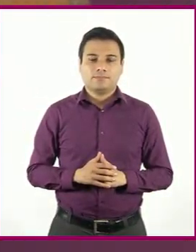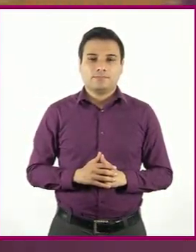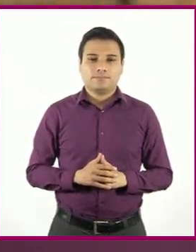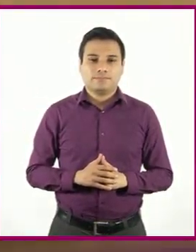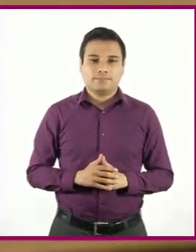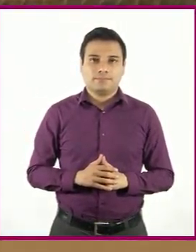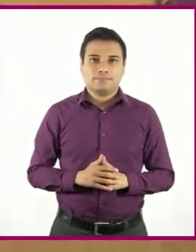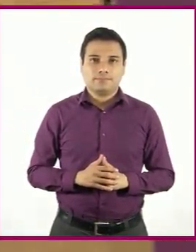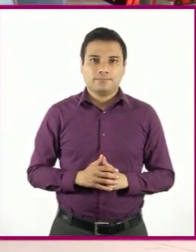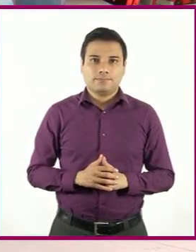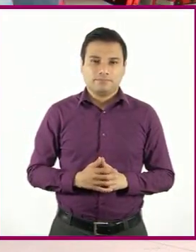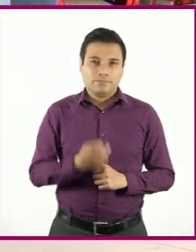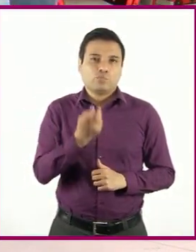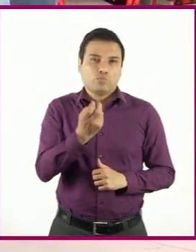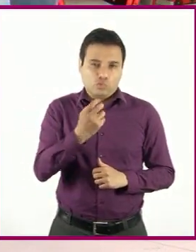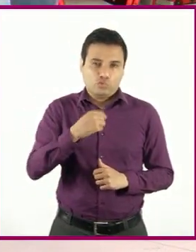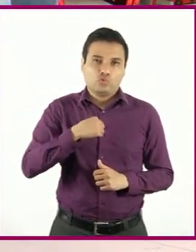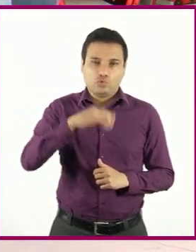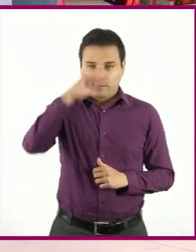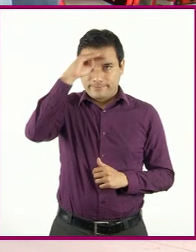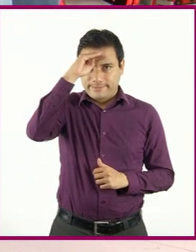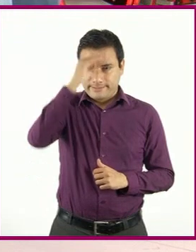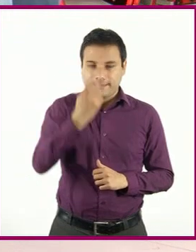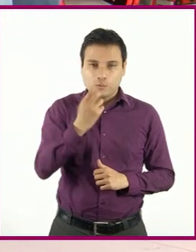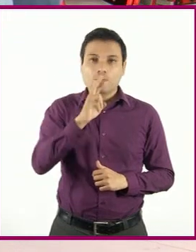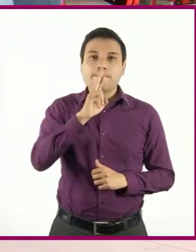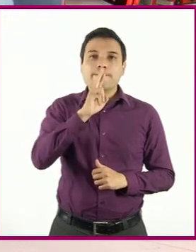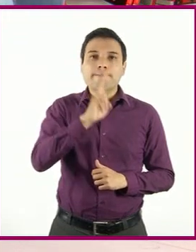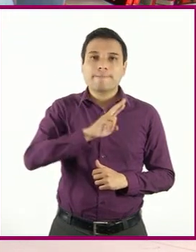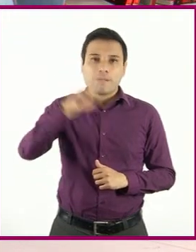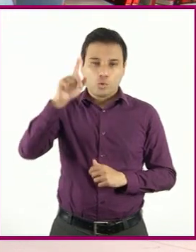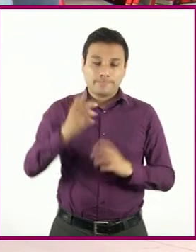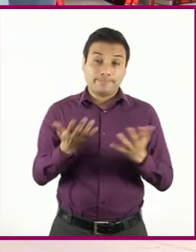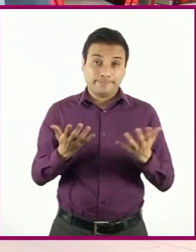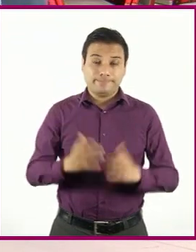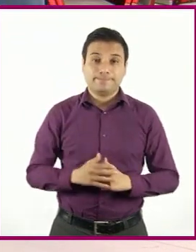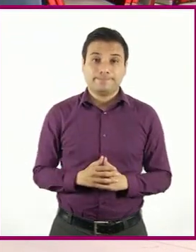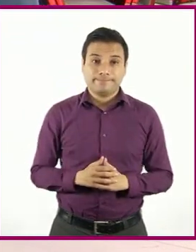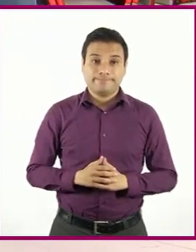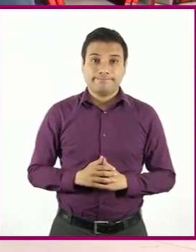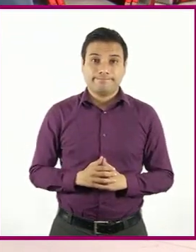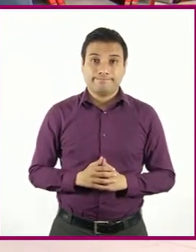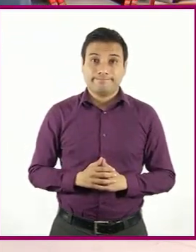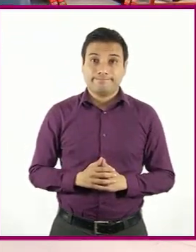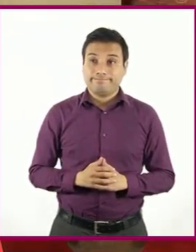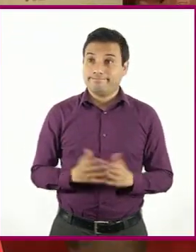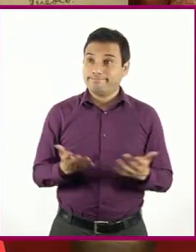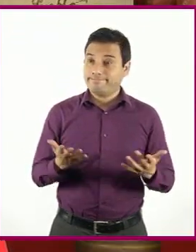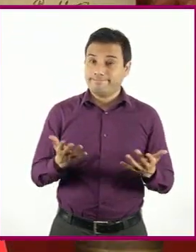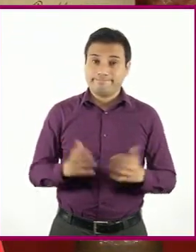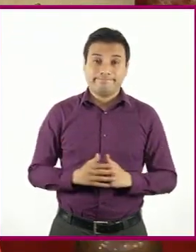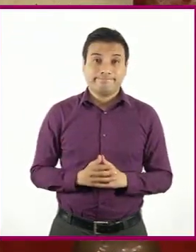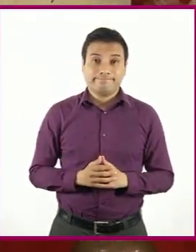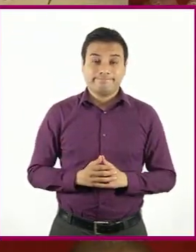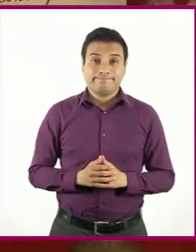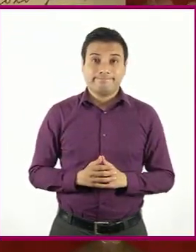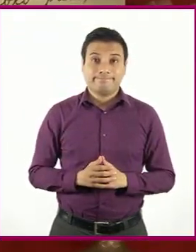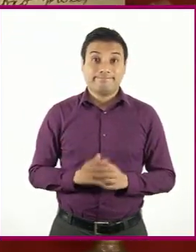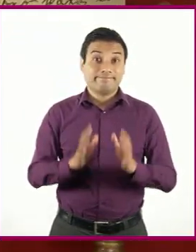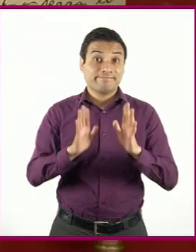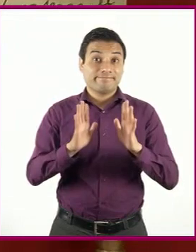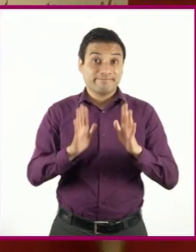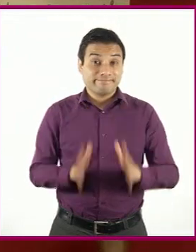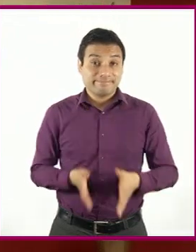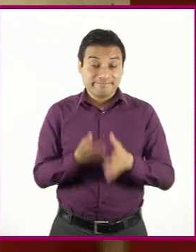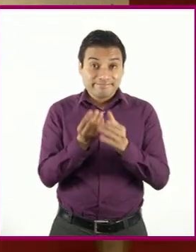lo pensamos de esta forma y así fue el resultado de nuestro prototipo. Y ahora sí, Roberto. Y ya que hemos llegado al